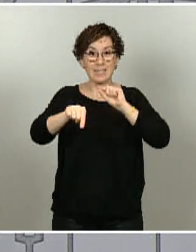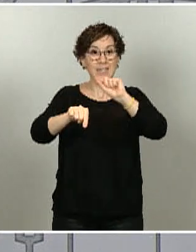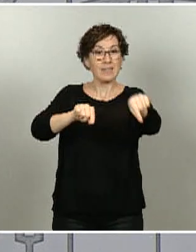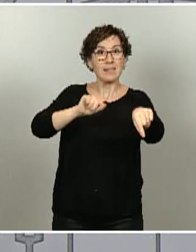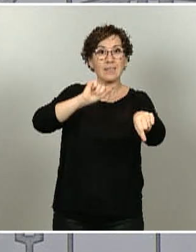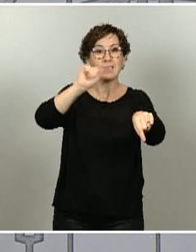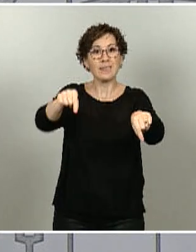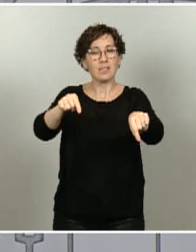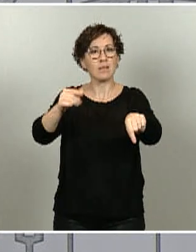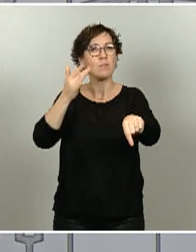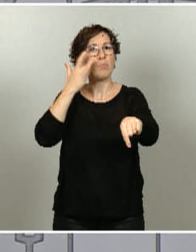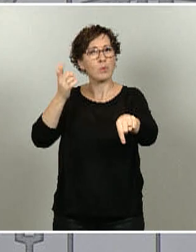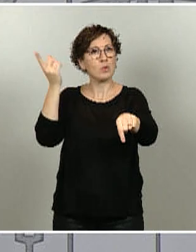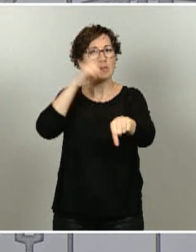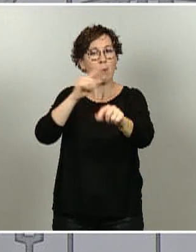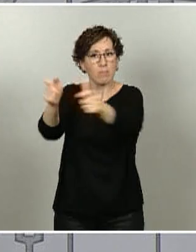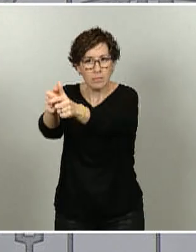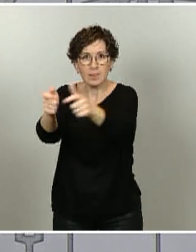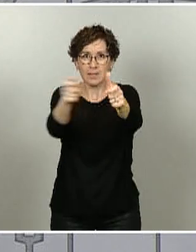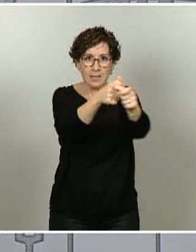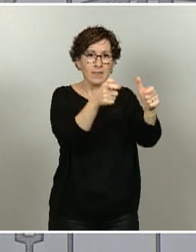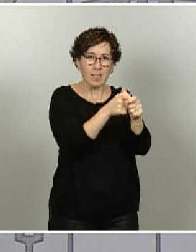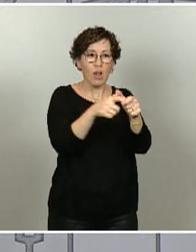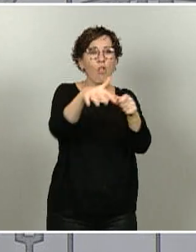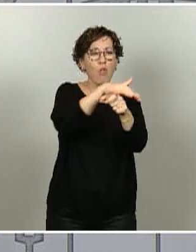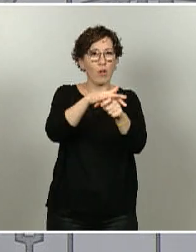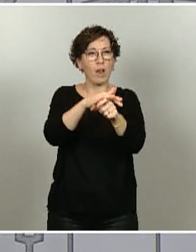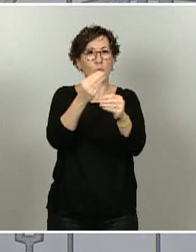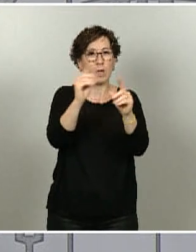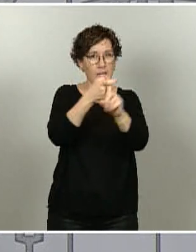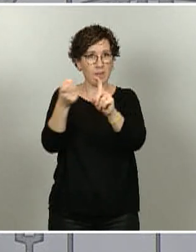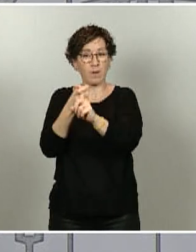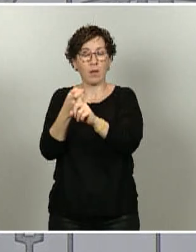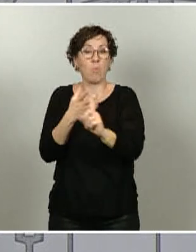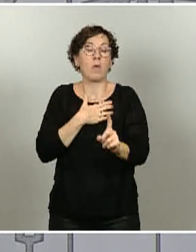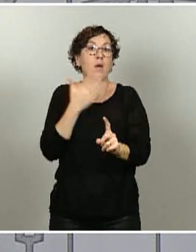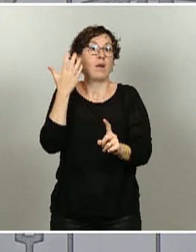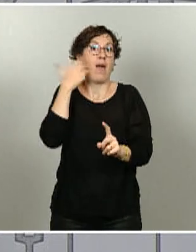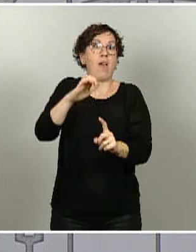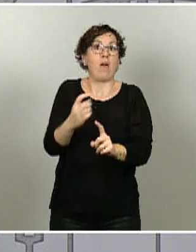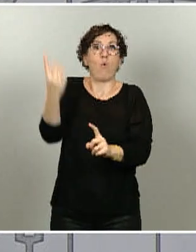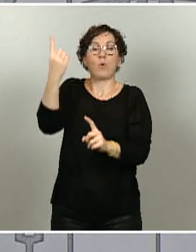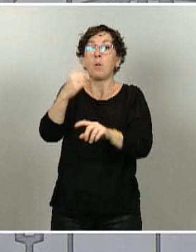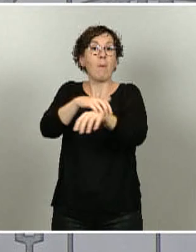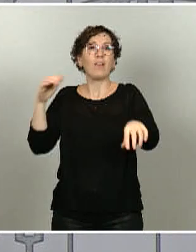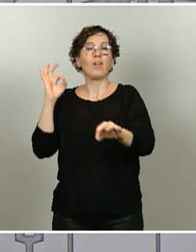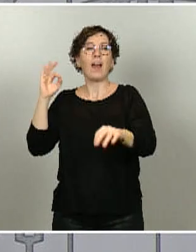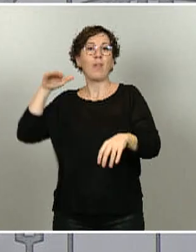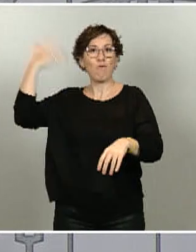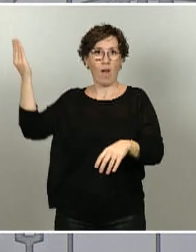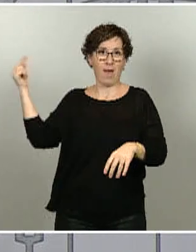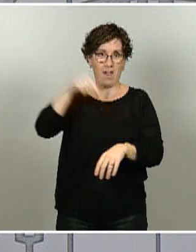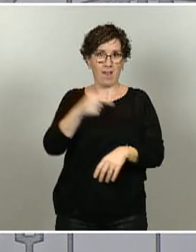bien identificadas y casi siempre, salvo casos muy extraños, asociadas a casos importados. Sí que es cierto que aproximadamente una